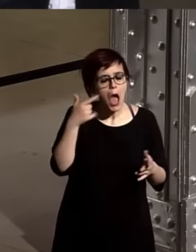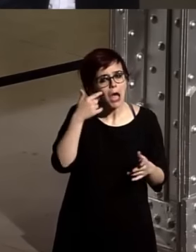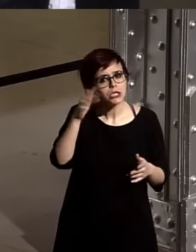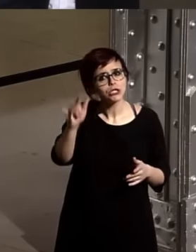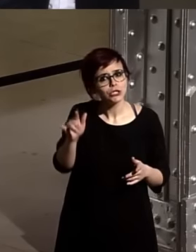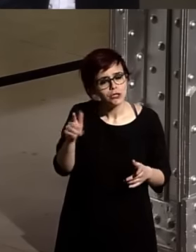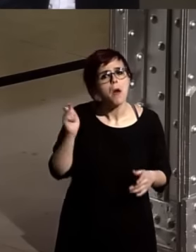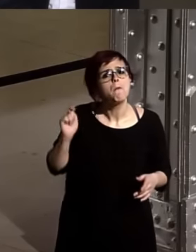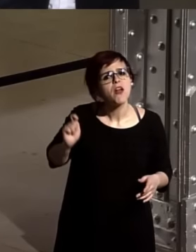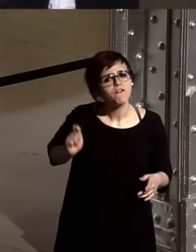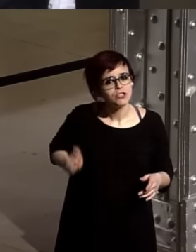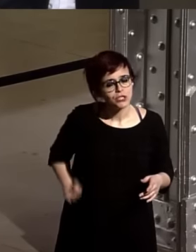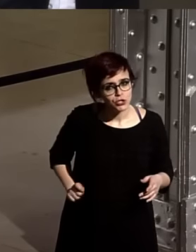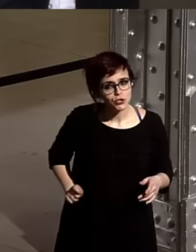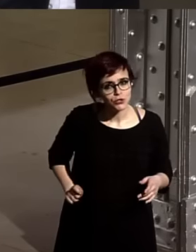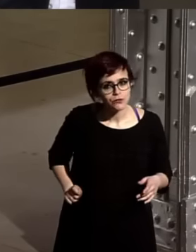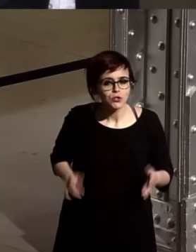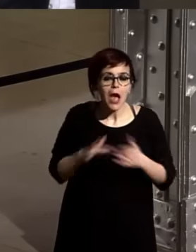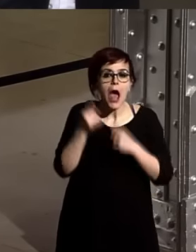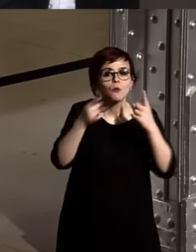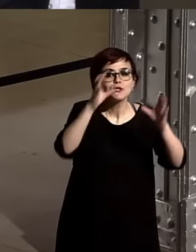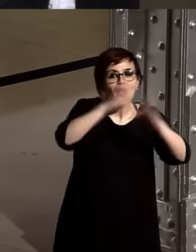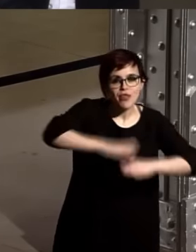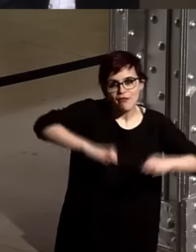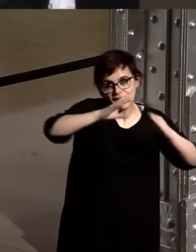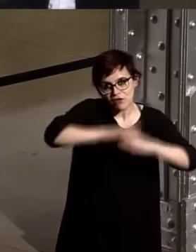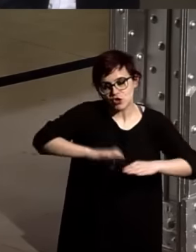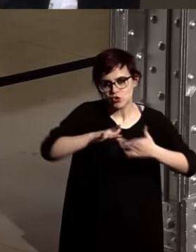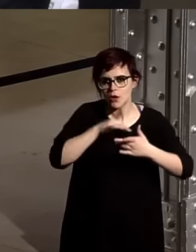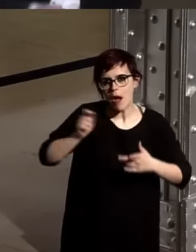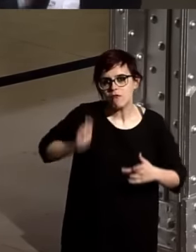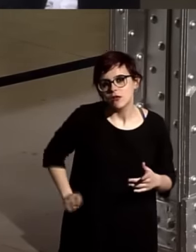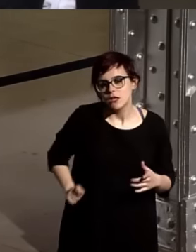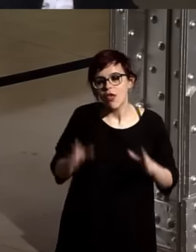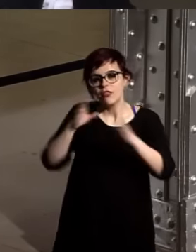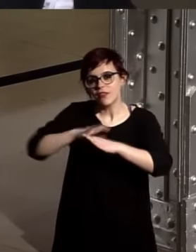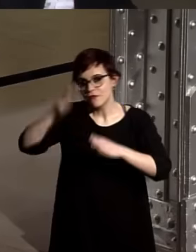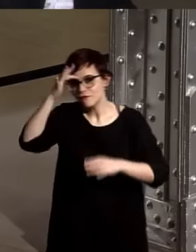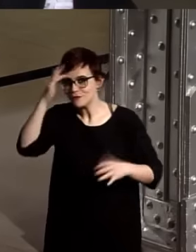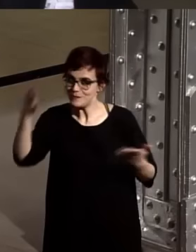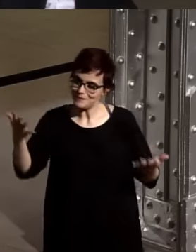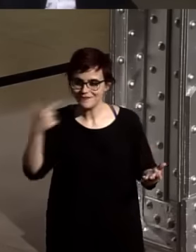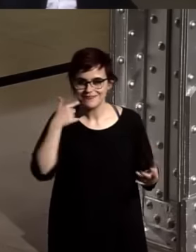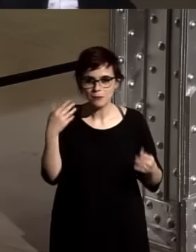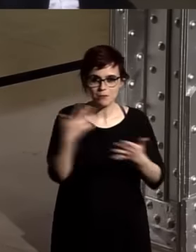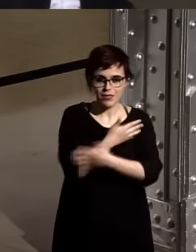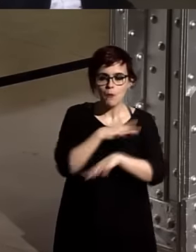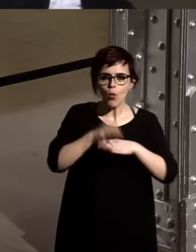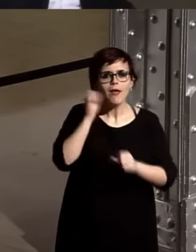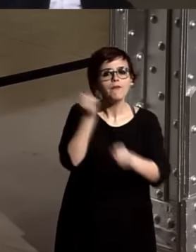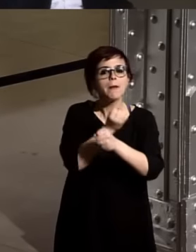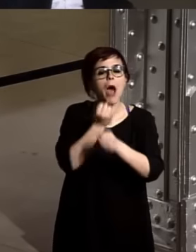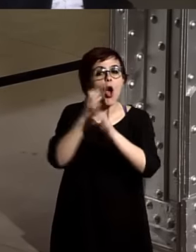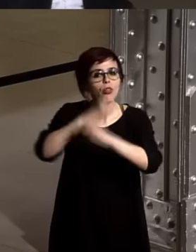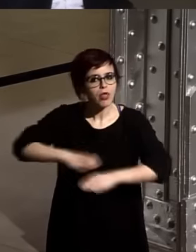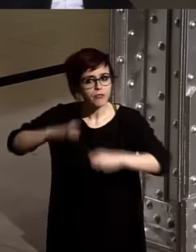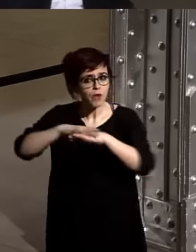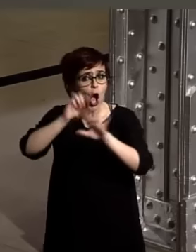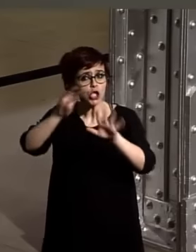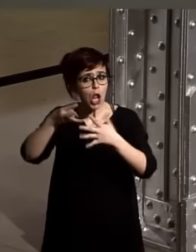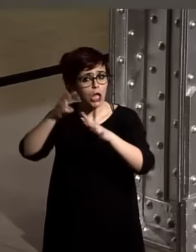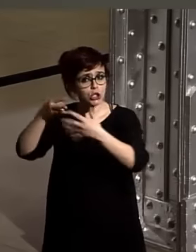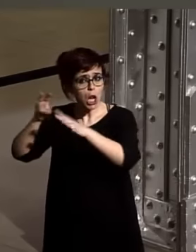científicos que son de profesión y científicos que son de De filosofía o sea alguien puede trabajar científico 8